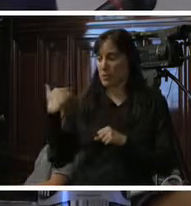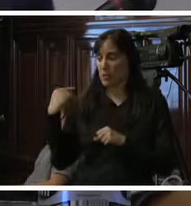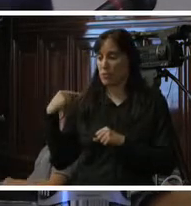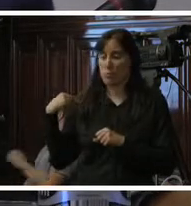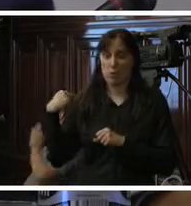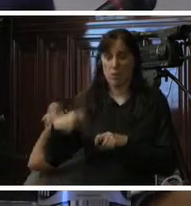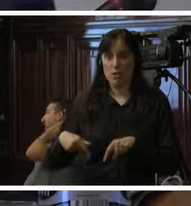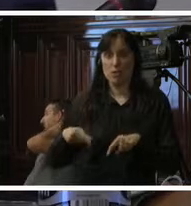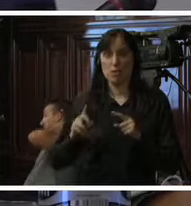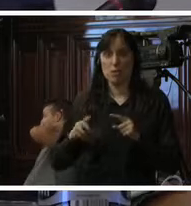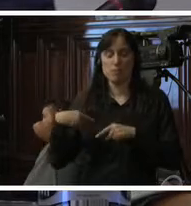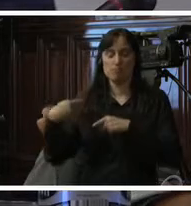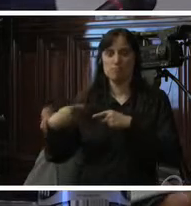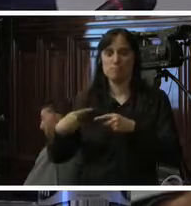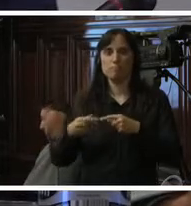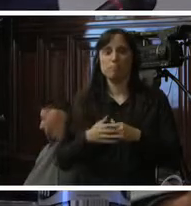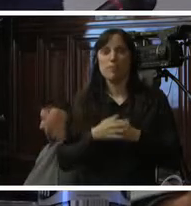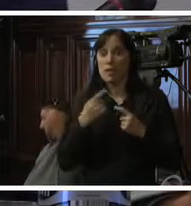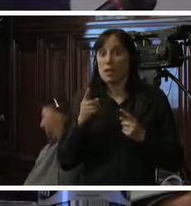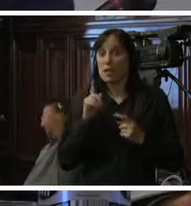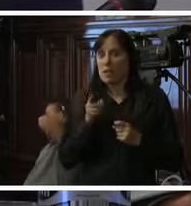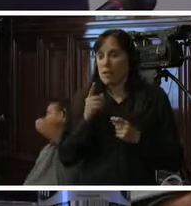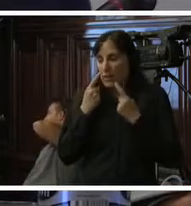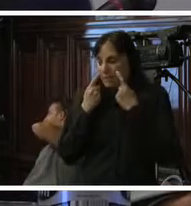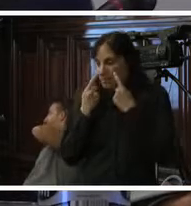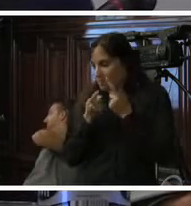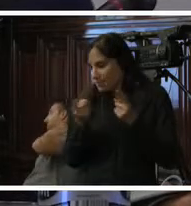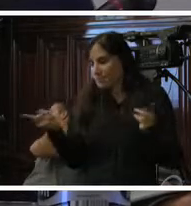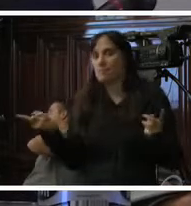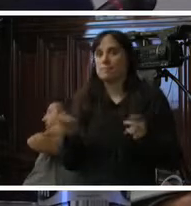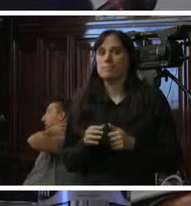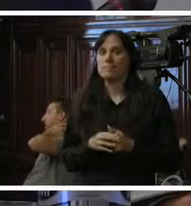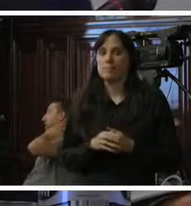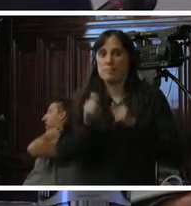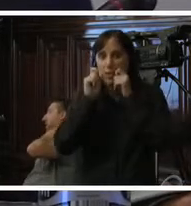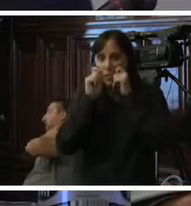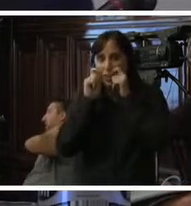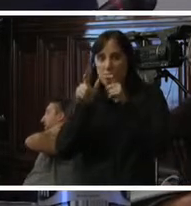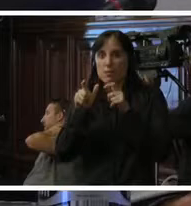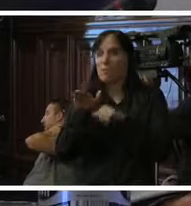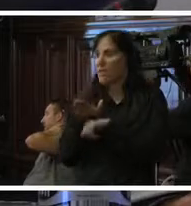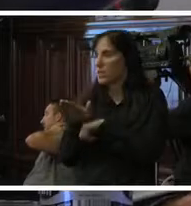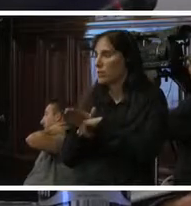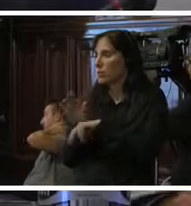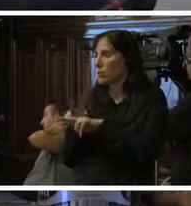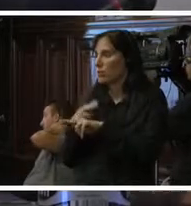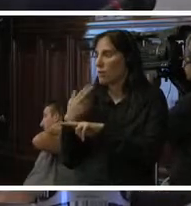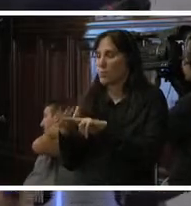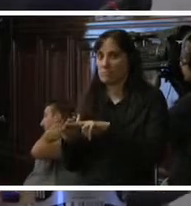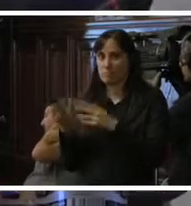proliferó. Pero ahí es donde vamos a tener que estar como más dispuestos para la atención a estas personas. Felicitaciones de nuevo.